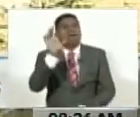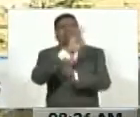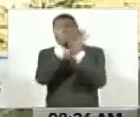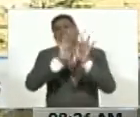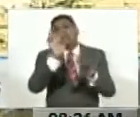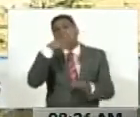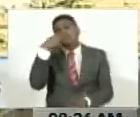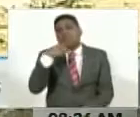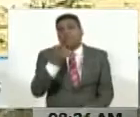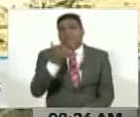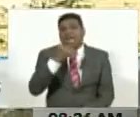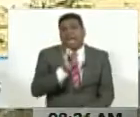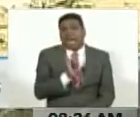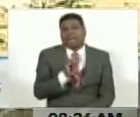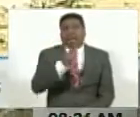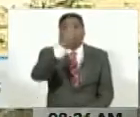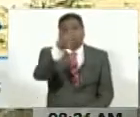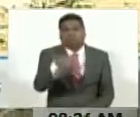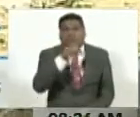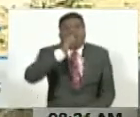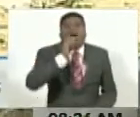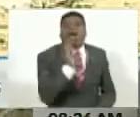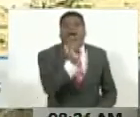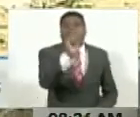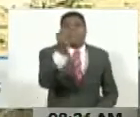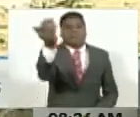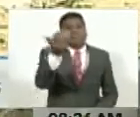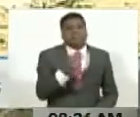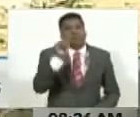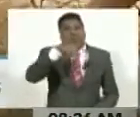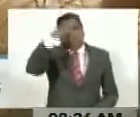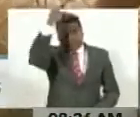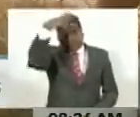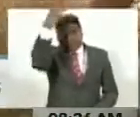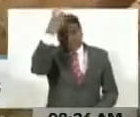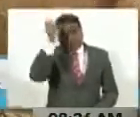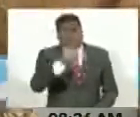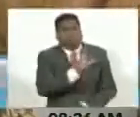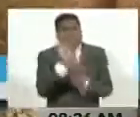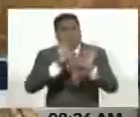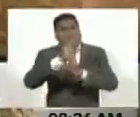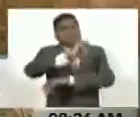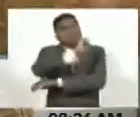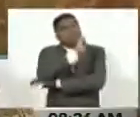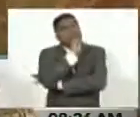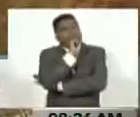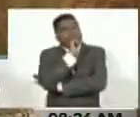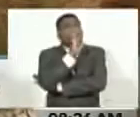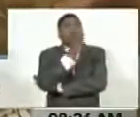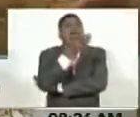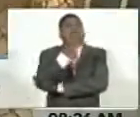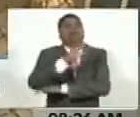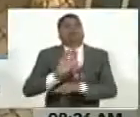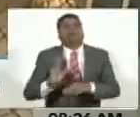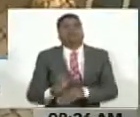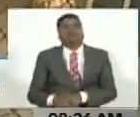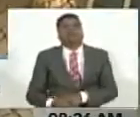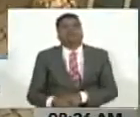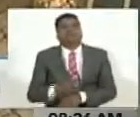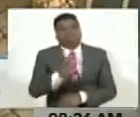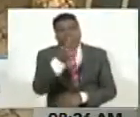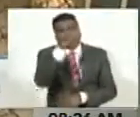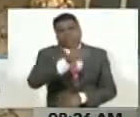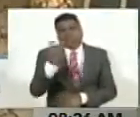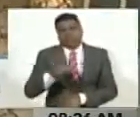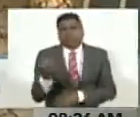siquiera, nunca jamás, han venido a ver a Ruperta, no la conocen. La comunidad, movimientos ambientalistas y guardaparques